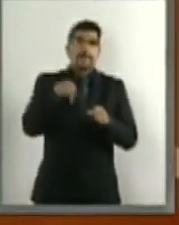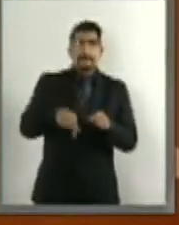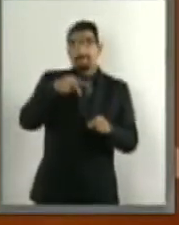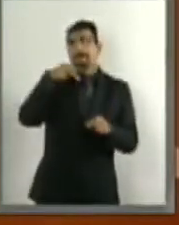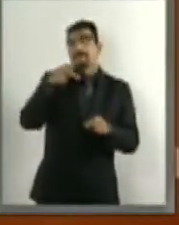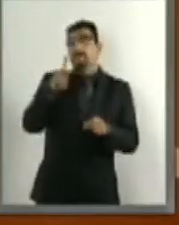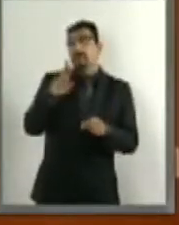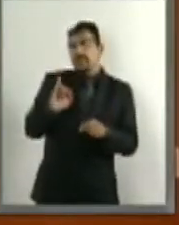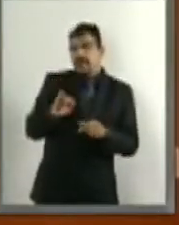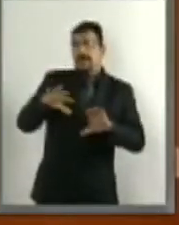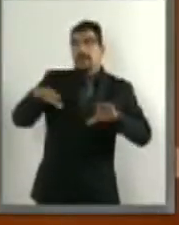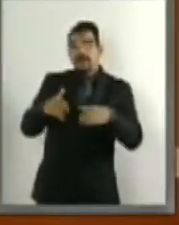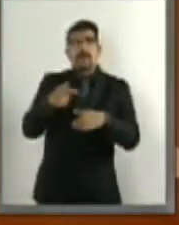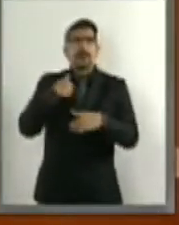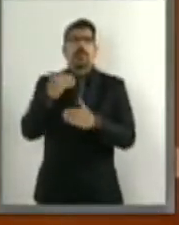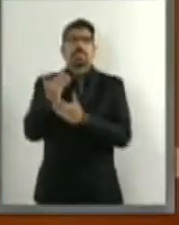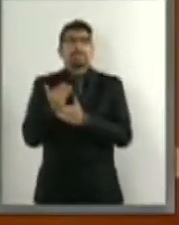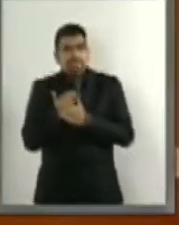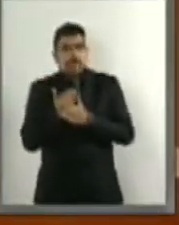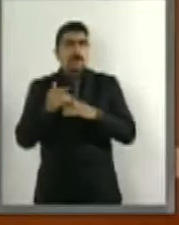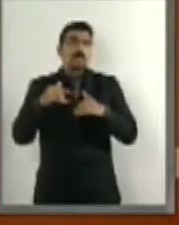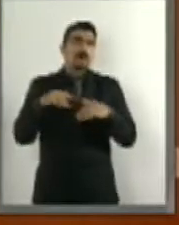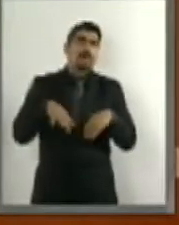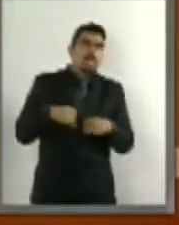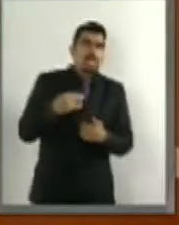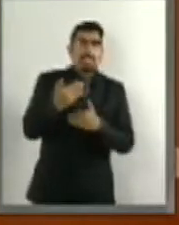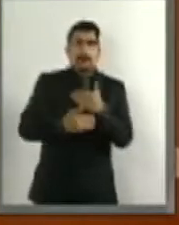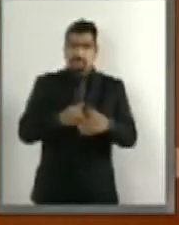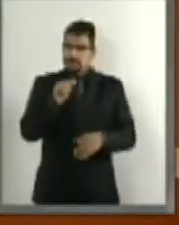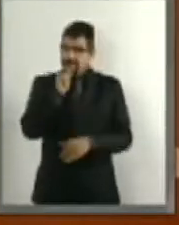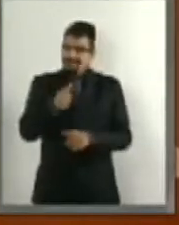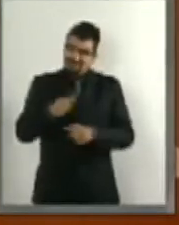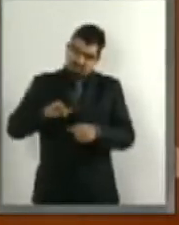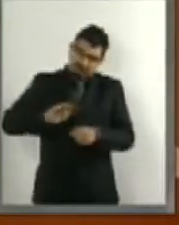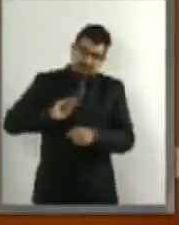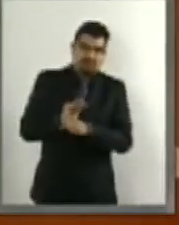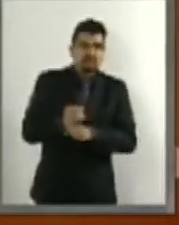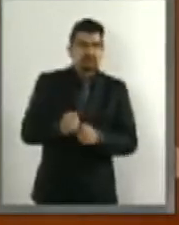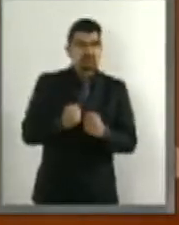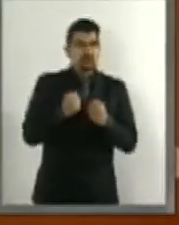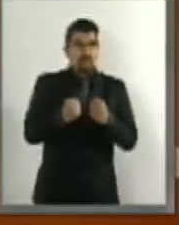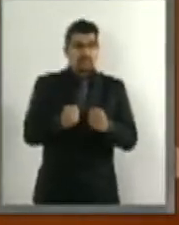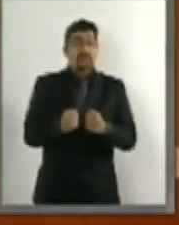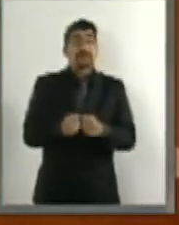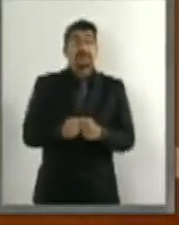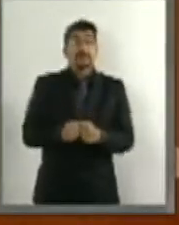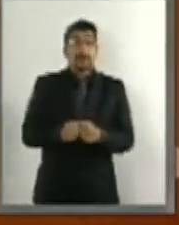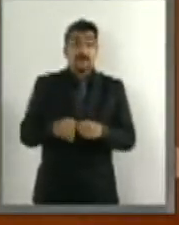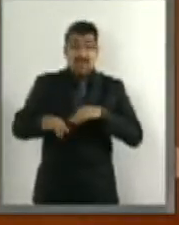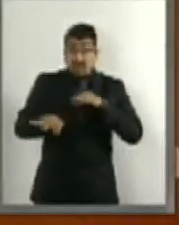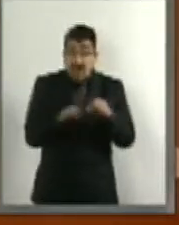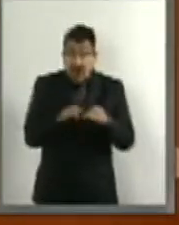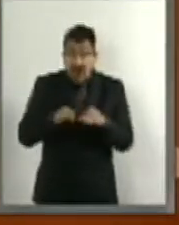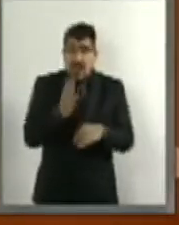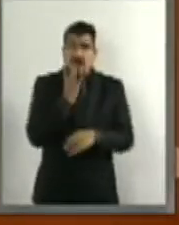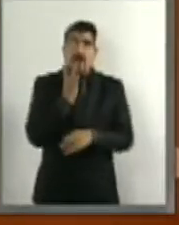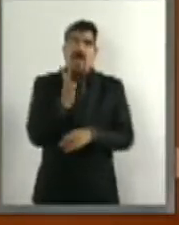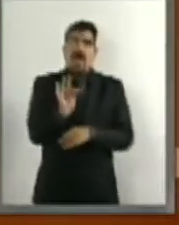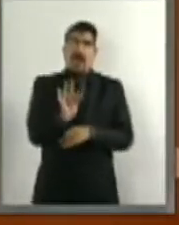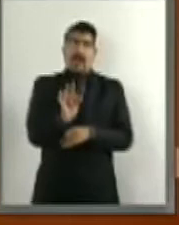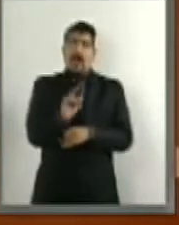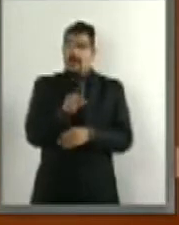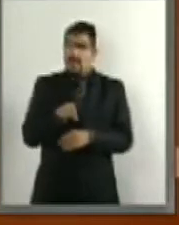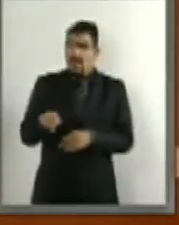hayamos escatimado esfuerzo alguno. La labor, por supuesto, no ha sido sencilla para nadie y